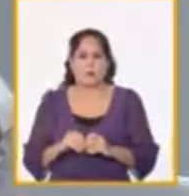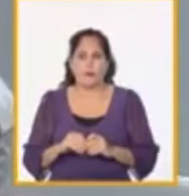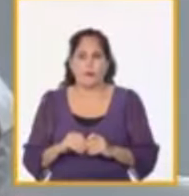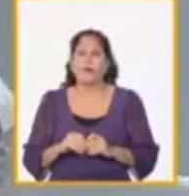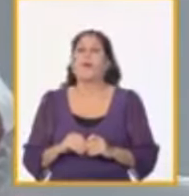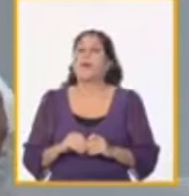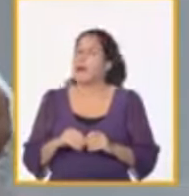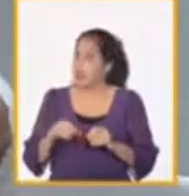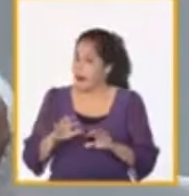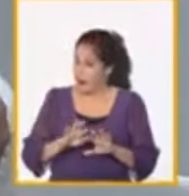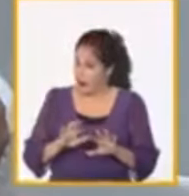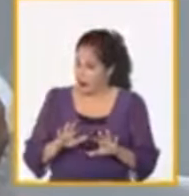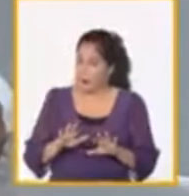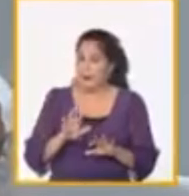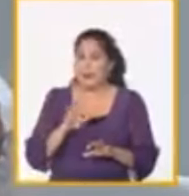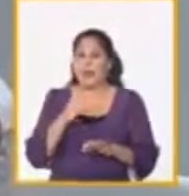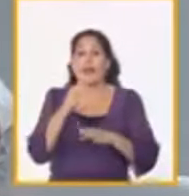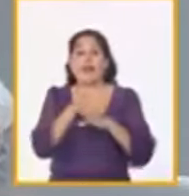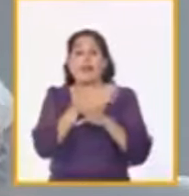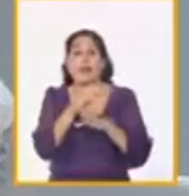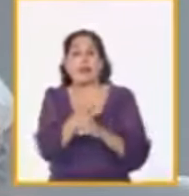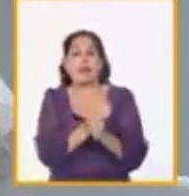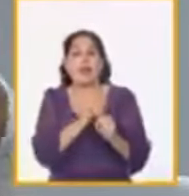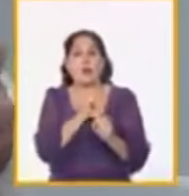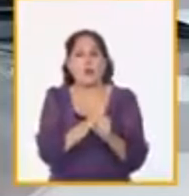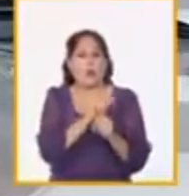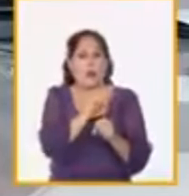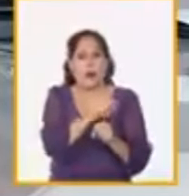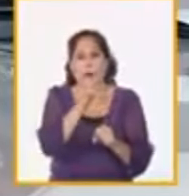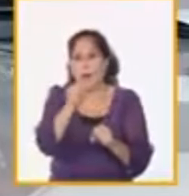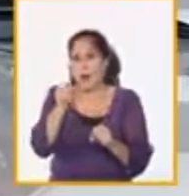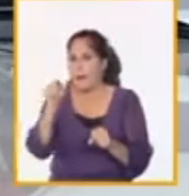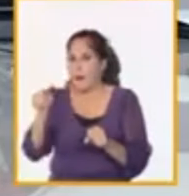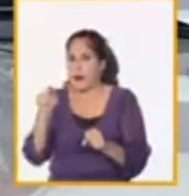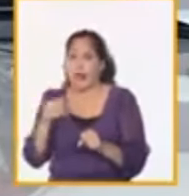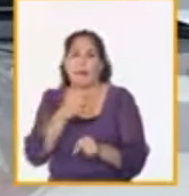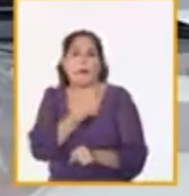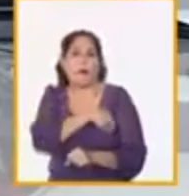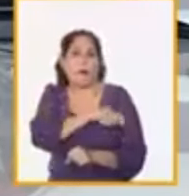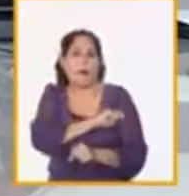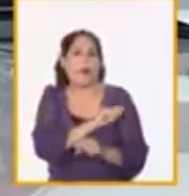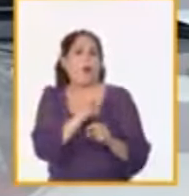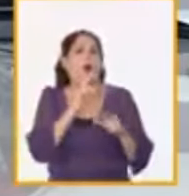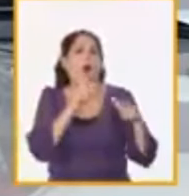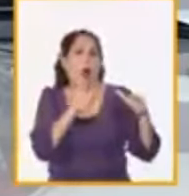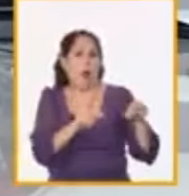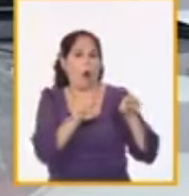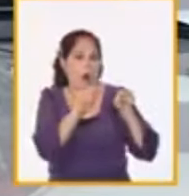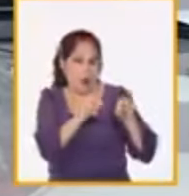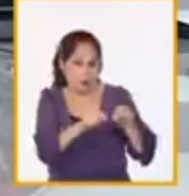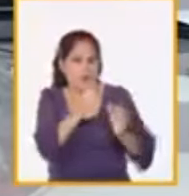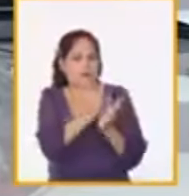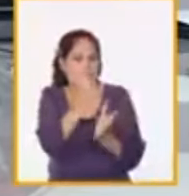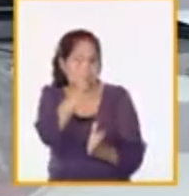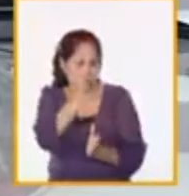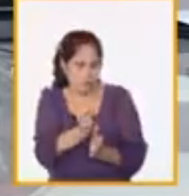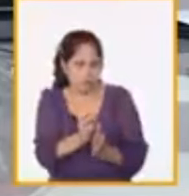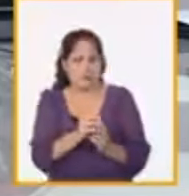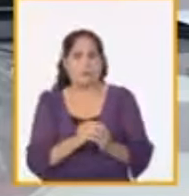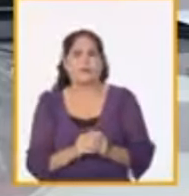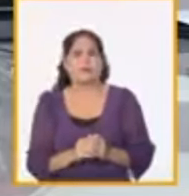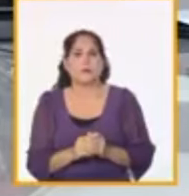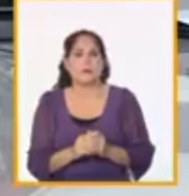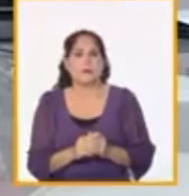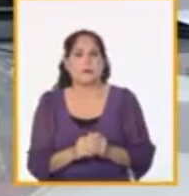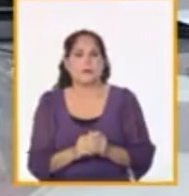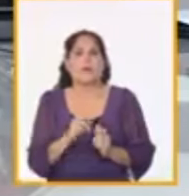tenemos dividido los diferentes usos de los embalses. Para el abasto de la población, hoy tenemos garantizada el